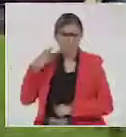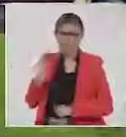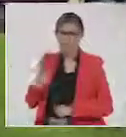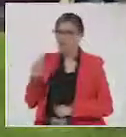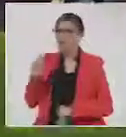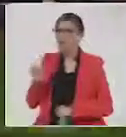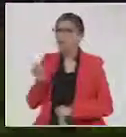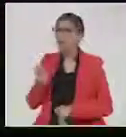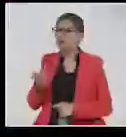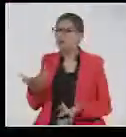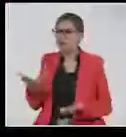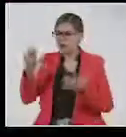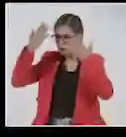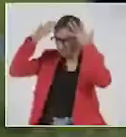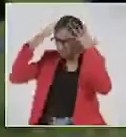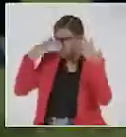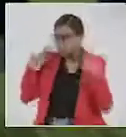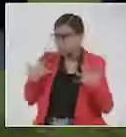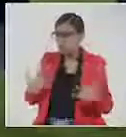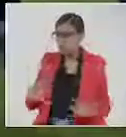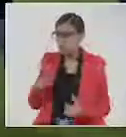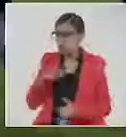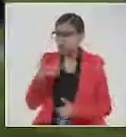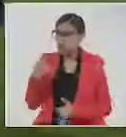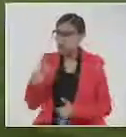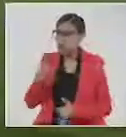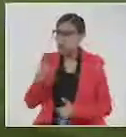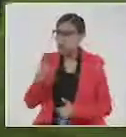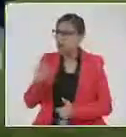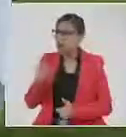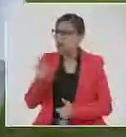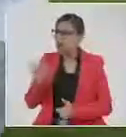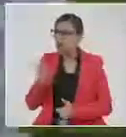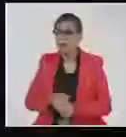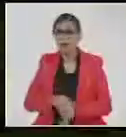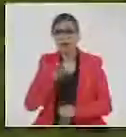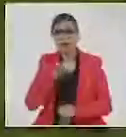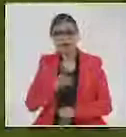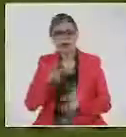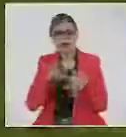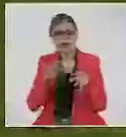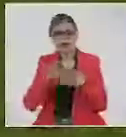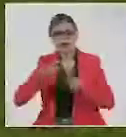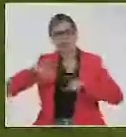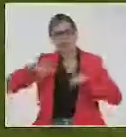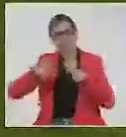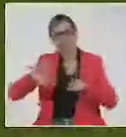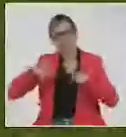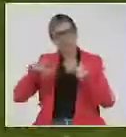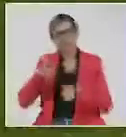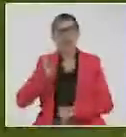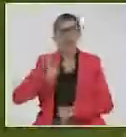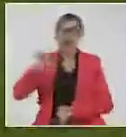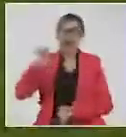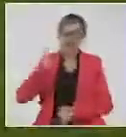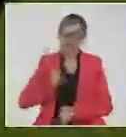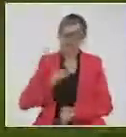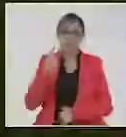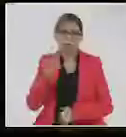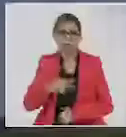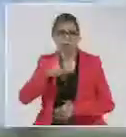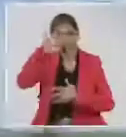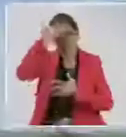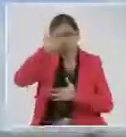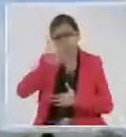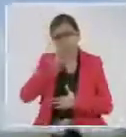significado? Porque vemos que algunos tienen bastante largo el cabello. Lo que comentaba, que son elementos tradicionales, ¿no? Antiguamente se hacían las máscaras